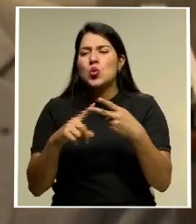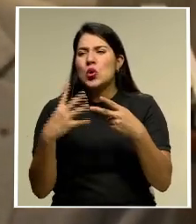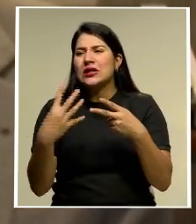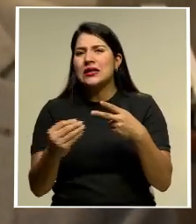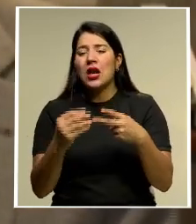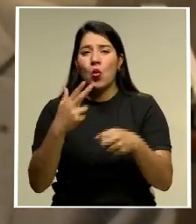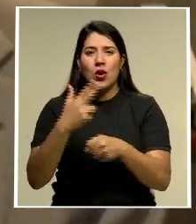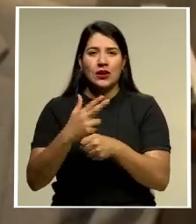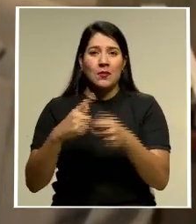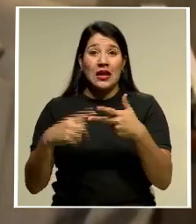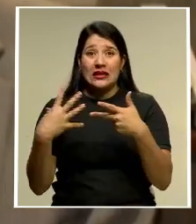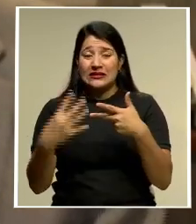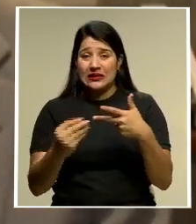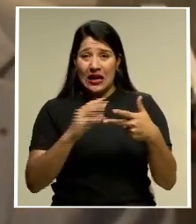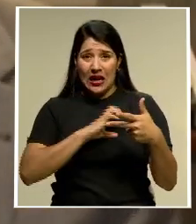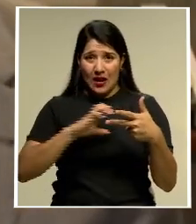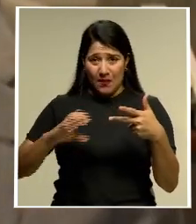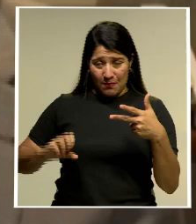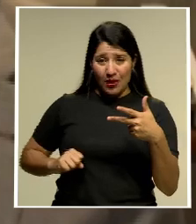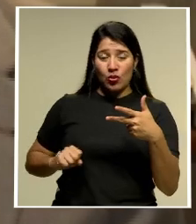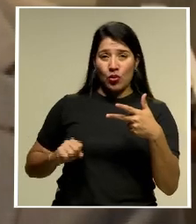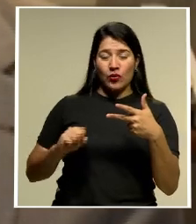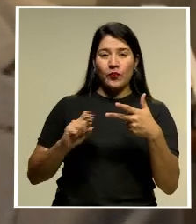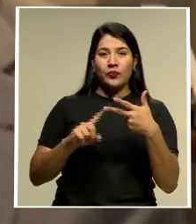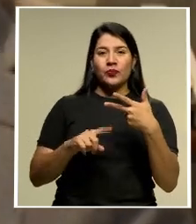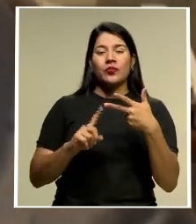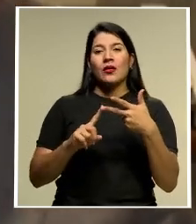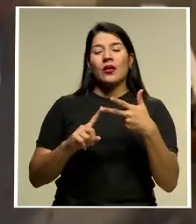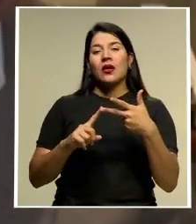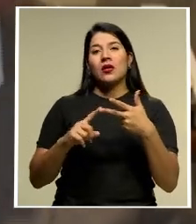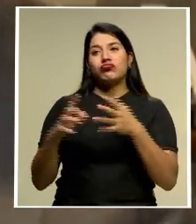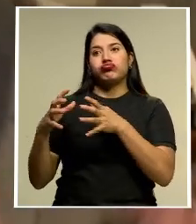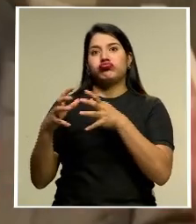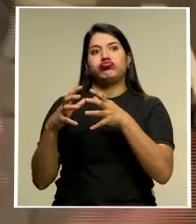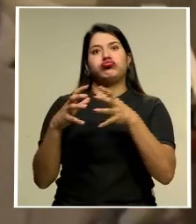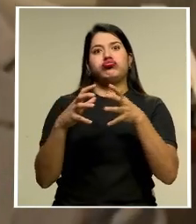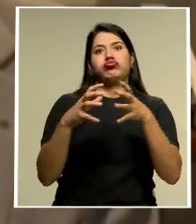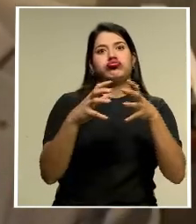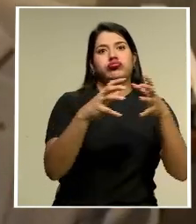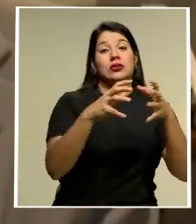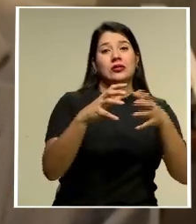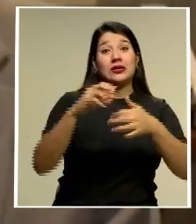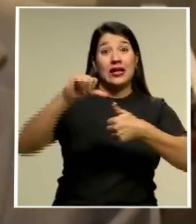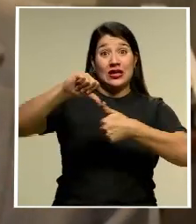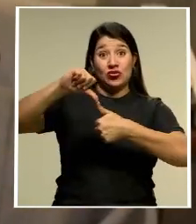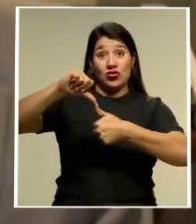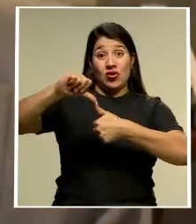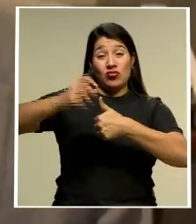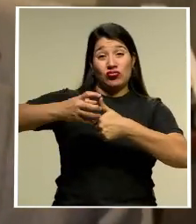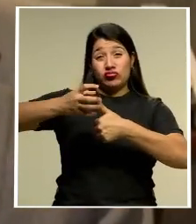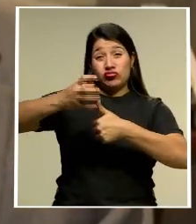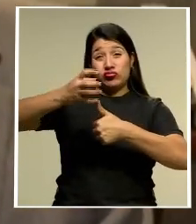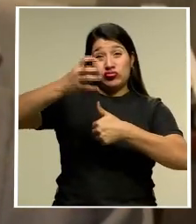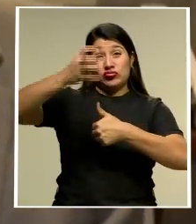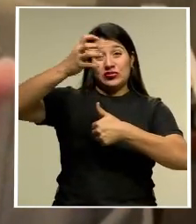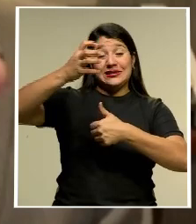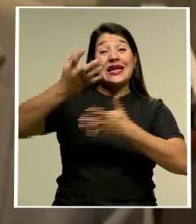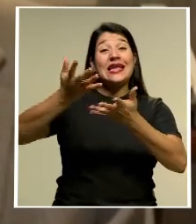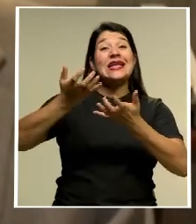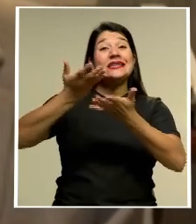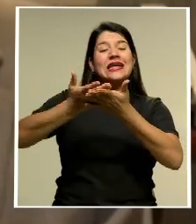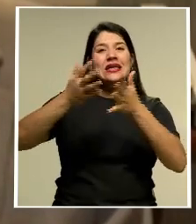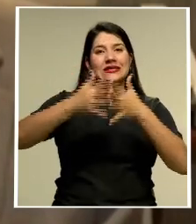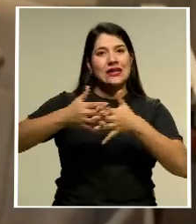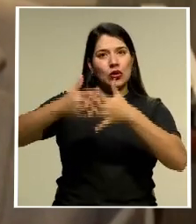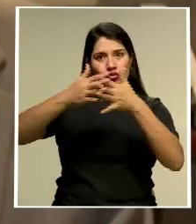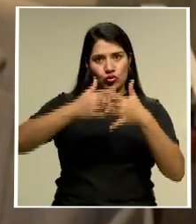Salvador, menos, pero sobre todo Honduras y de Guatemala, con destino a Estados Unidos, y un endurecimiento en todas